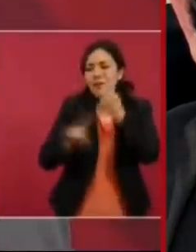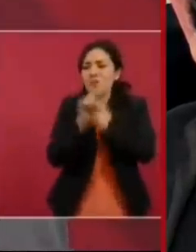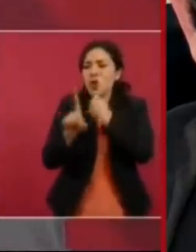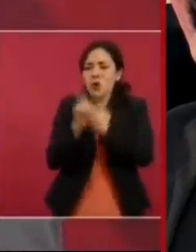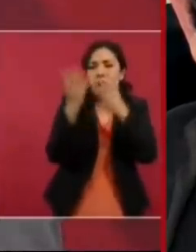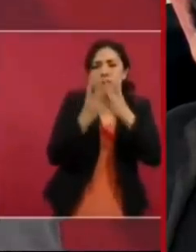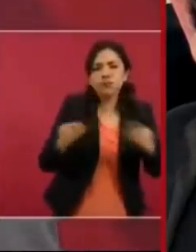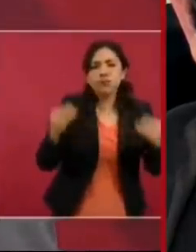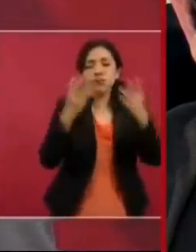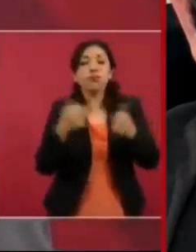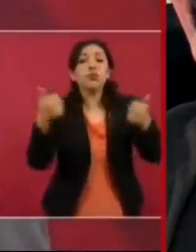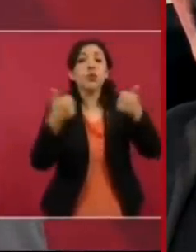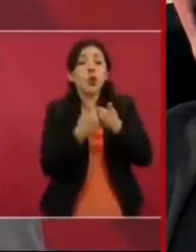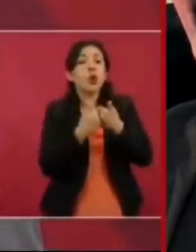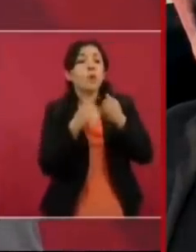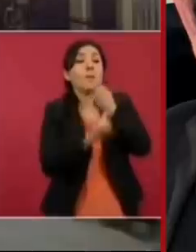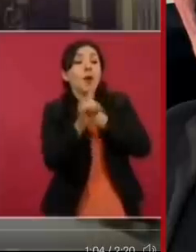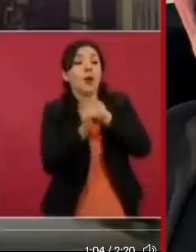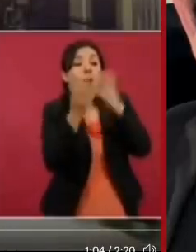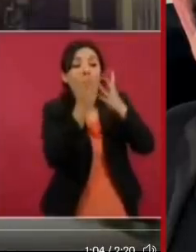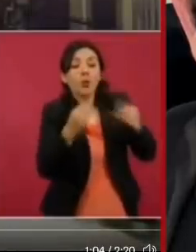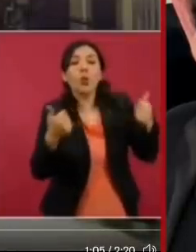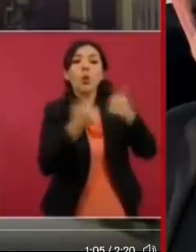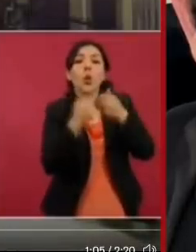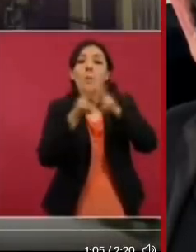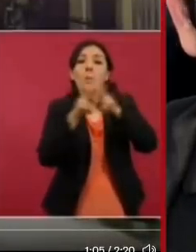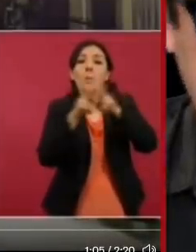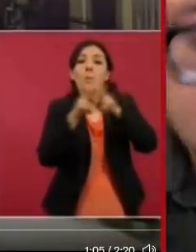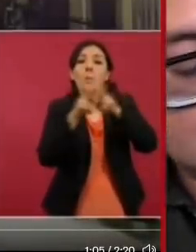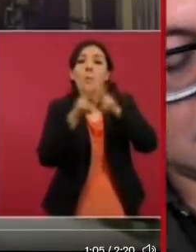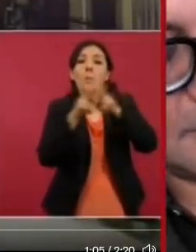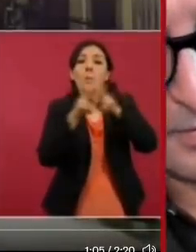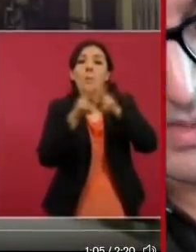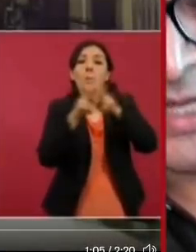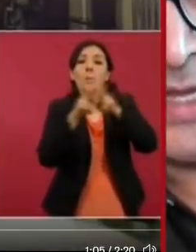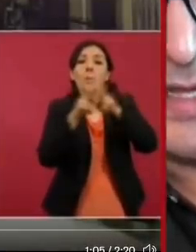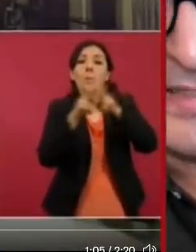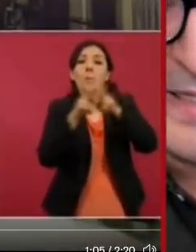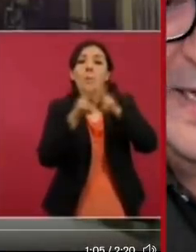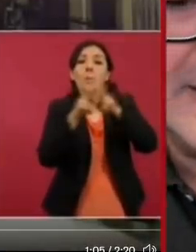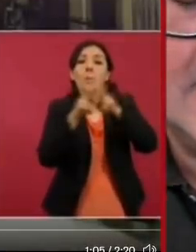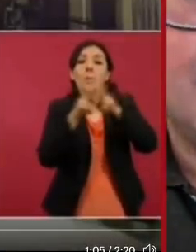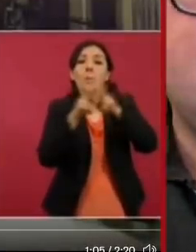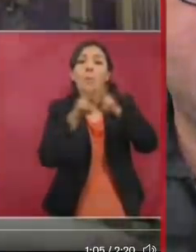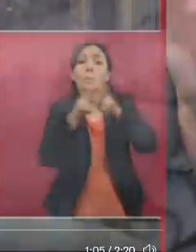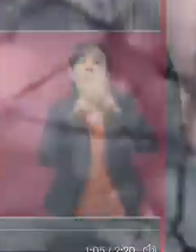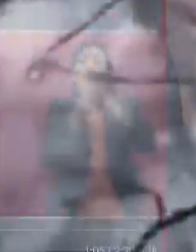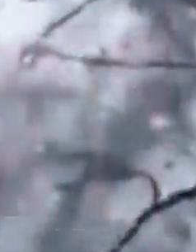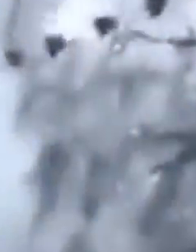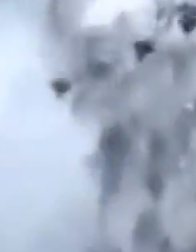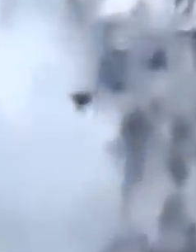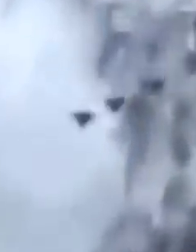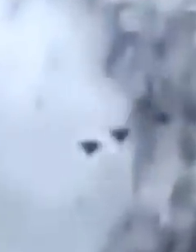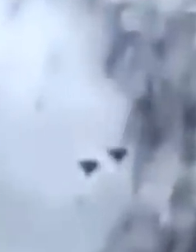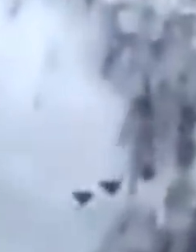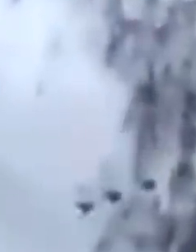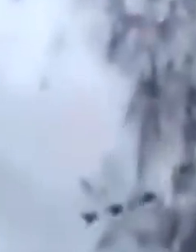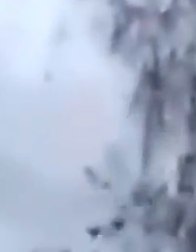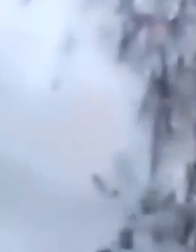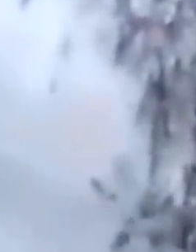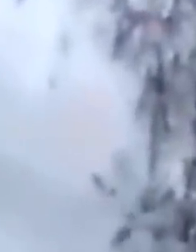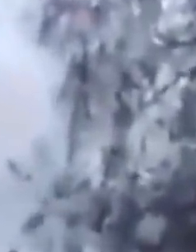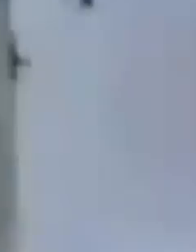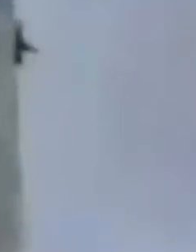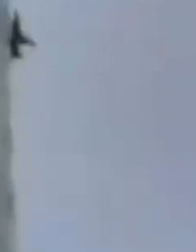de las controversias acerca de los es interesante por cierto ayer Putin porque